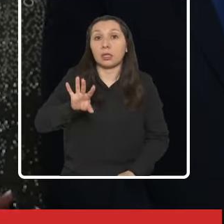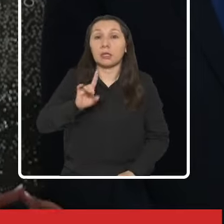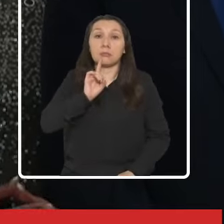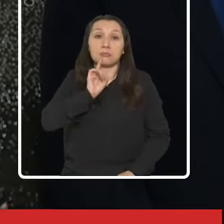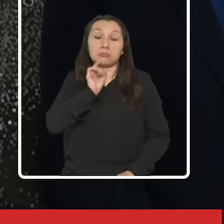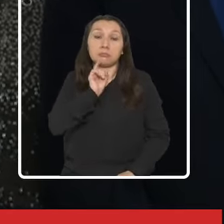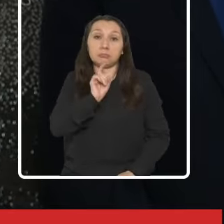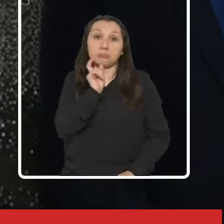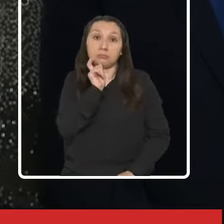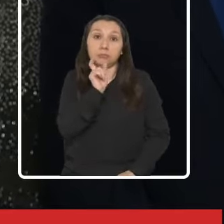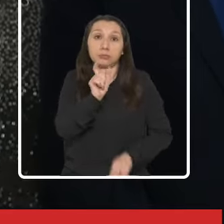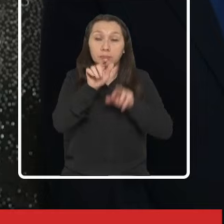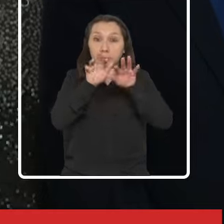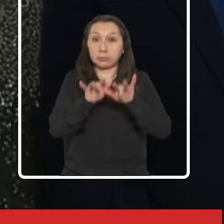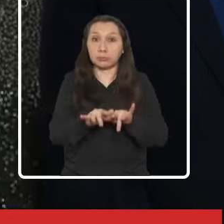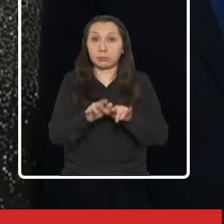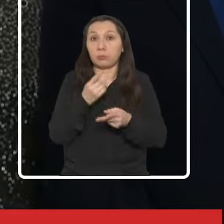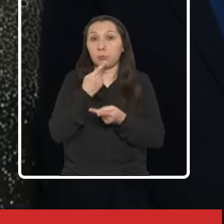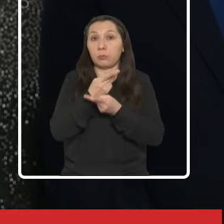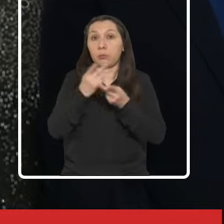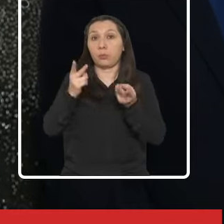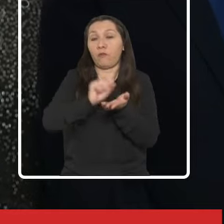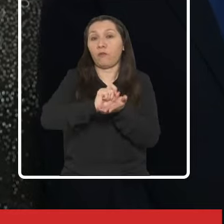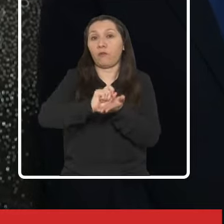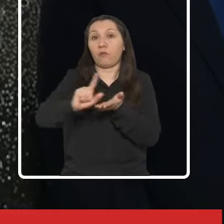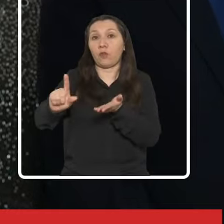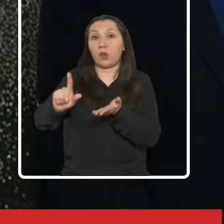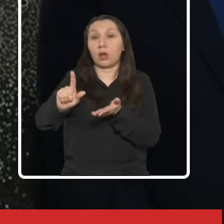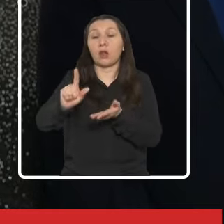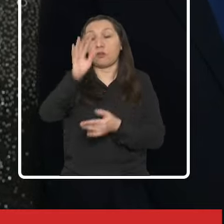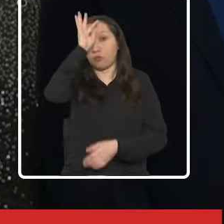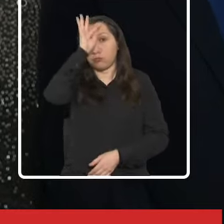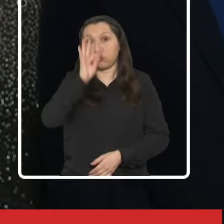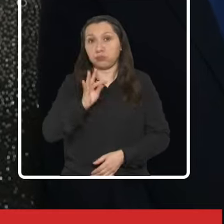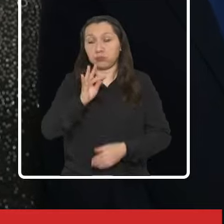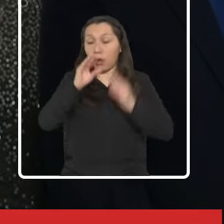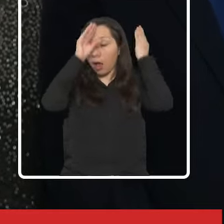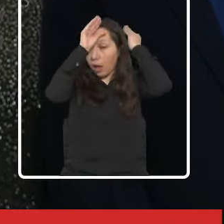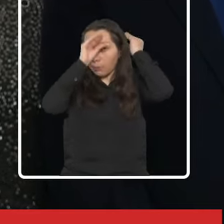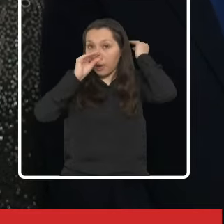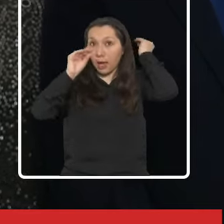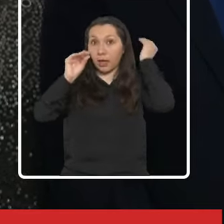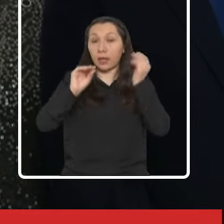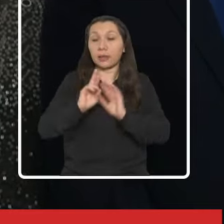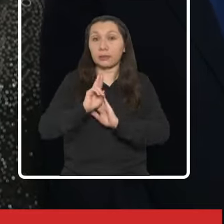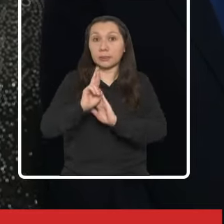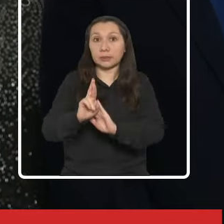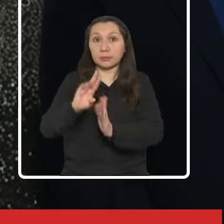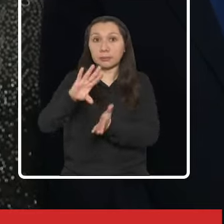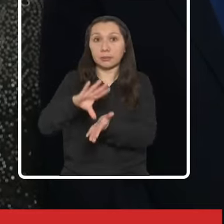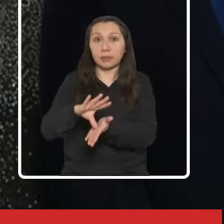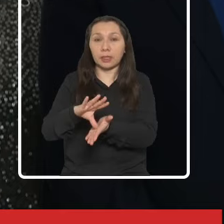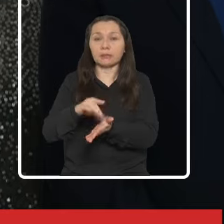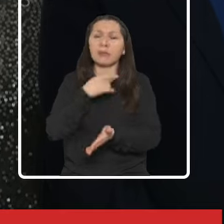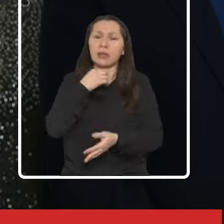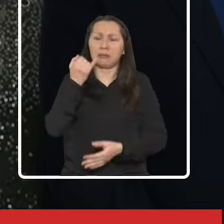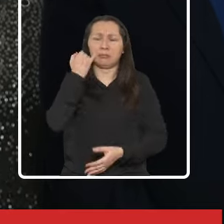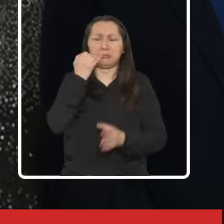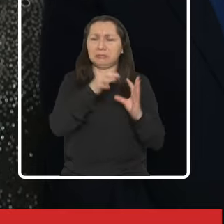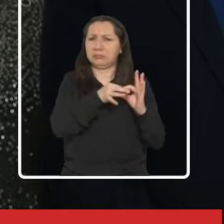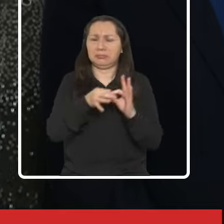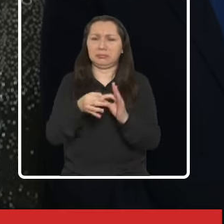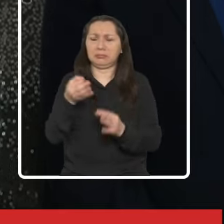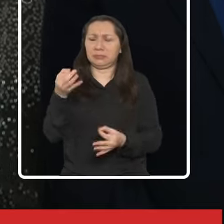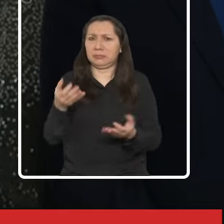diatribas que vimos ha sido anunciada de expulsar a nuestro personal diplomático, quiero decirles que es